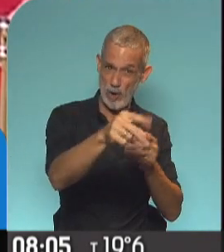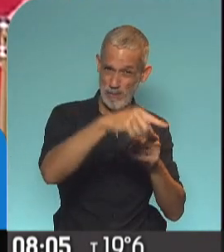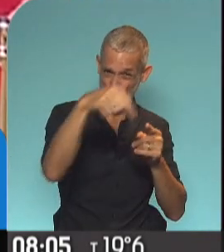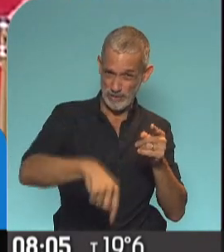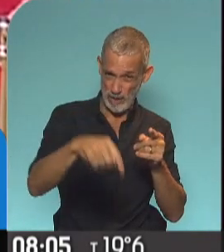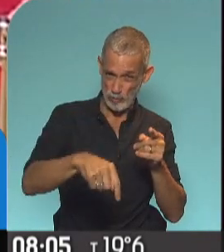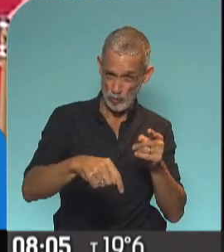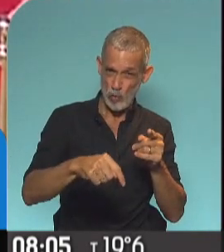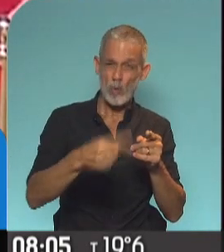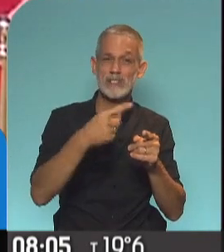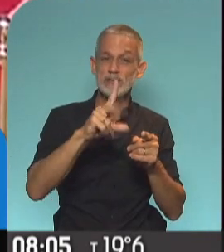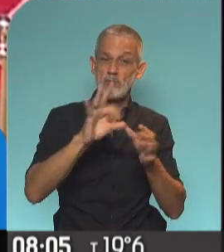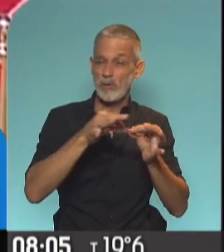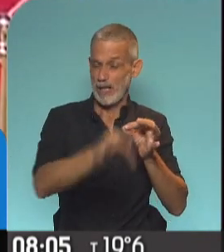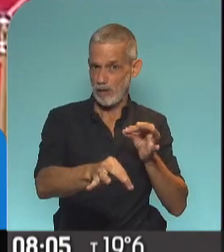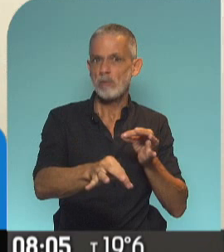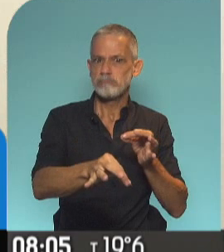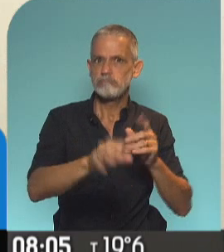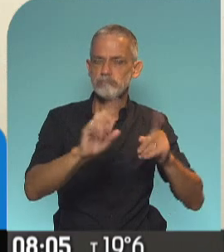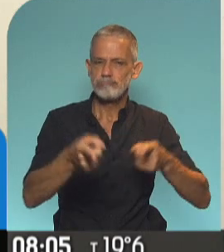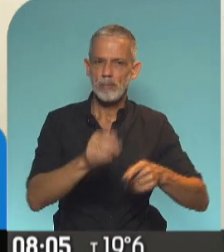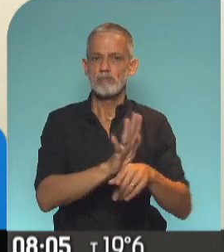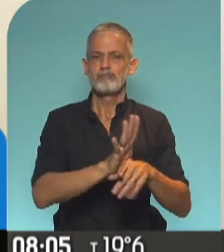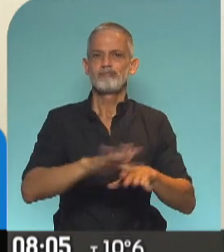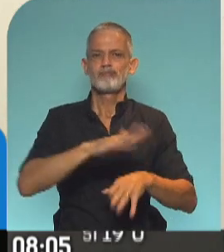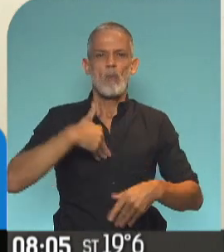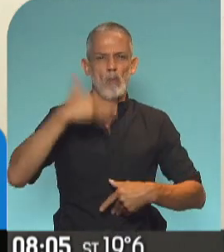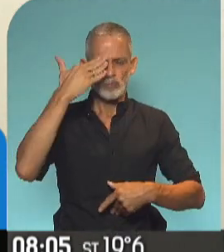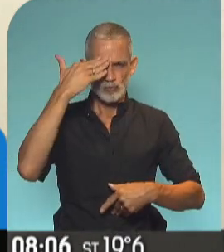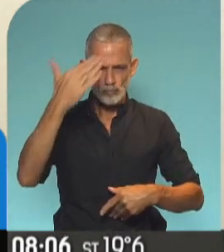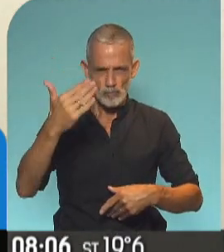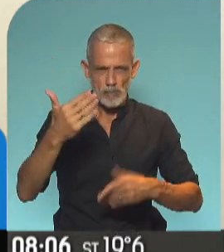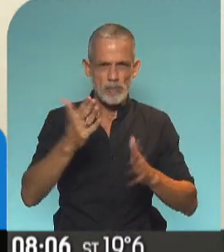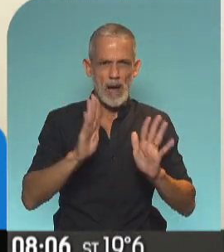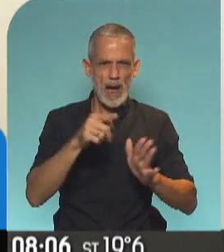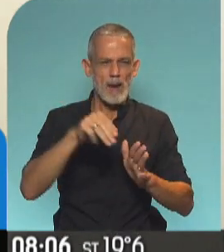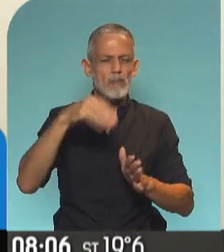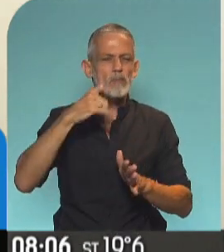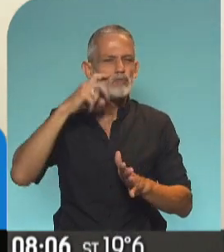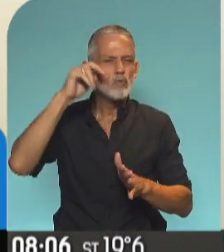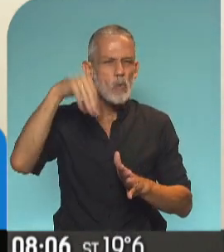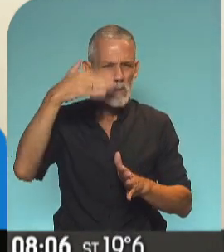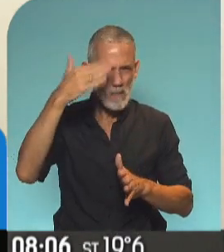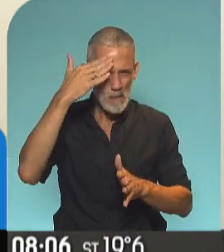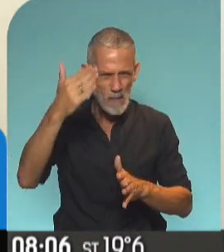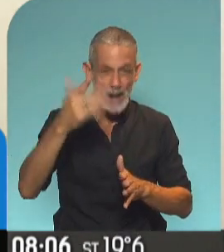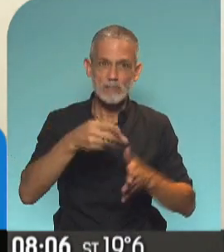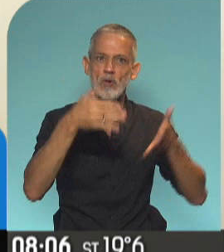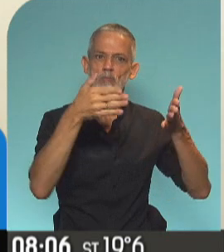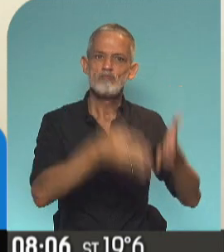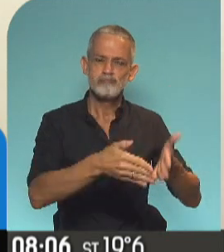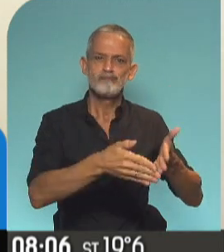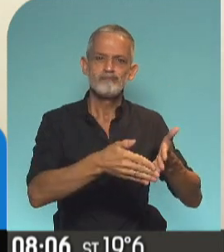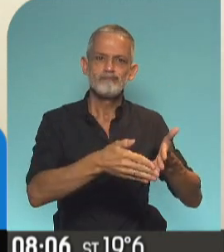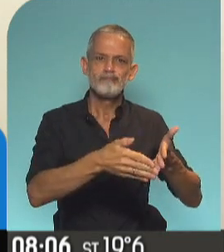Bagdad. Ese es uno de los sitios más significativos para los musulmanes, porque allí se encuentra la tumba del Imán Ali, el yerno del profeta